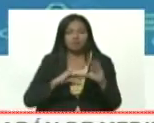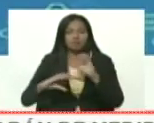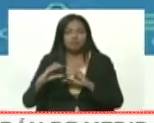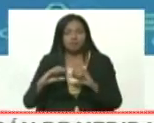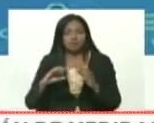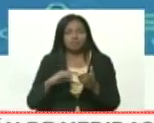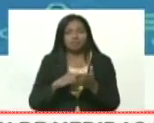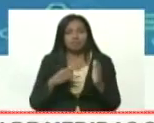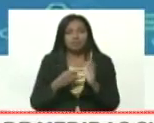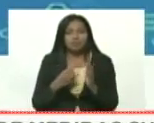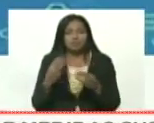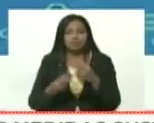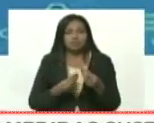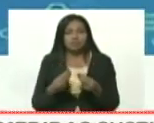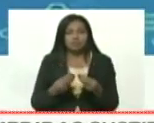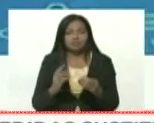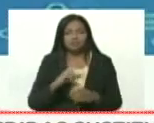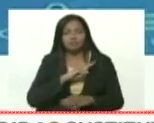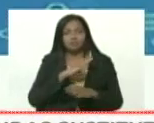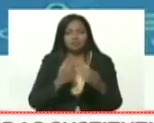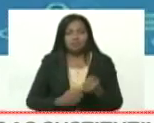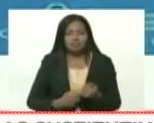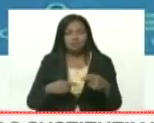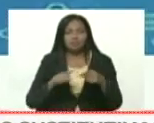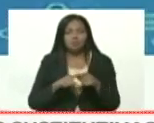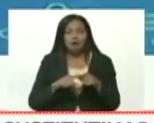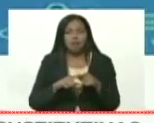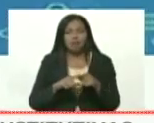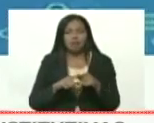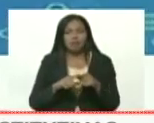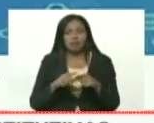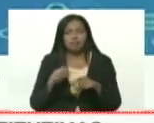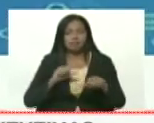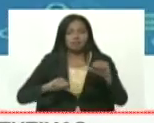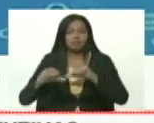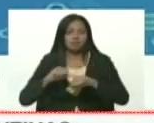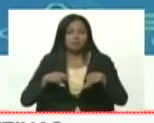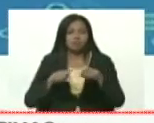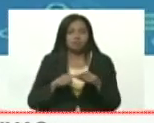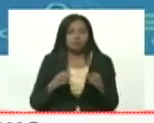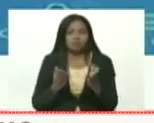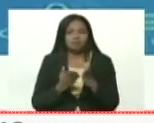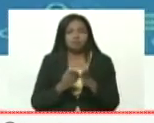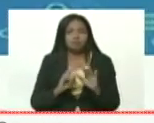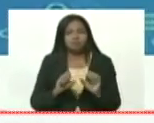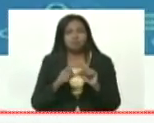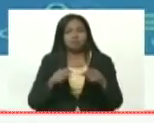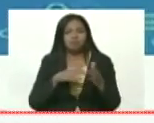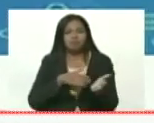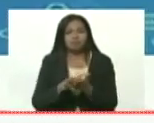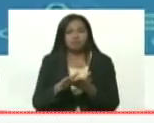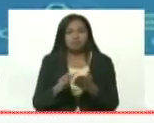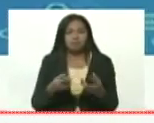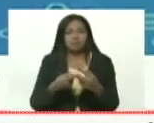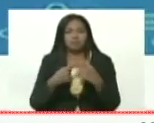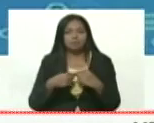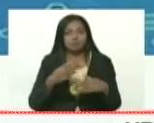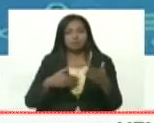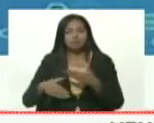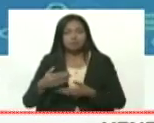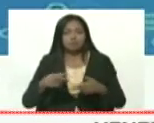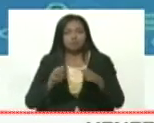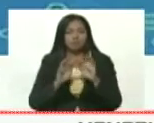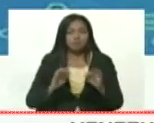Tecnología e Innovación van a permitir un fortalecimiento del laboratorio de Instituto de Estudios Avanzados para seguir garantizando la prestación del